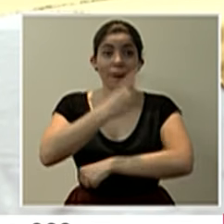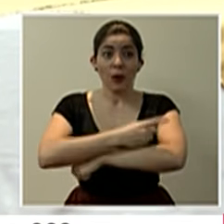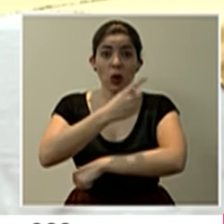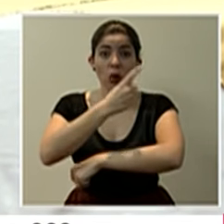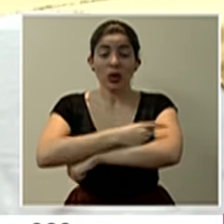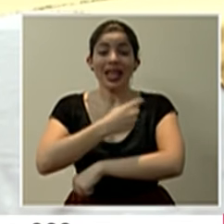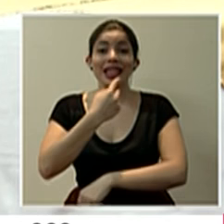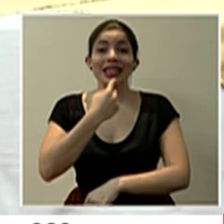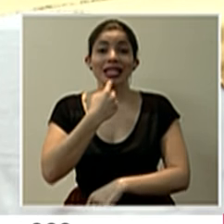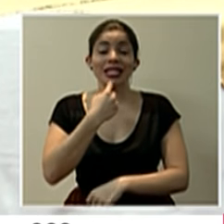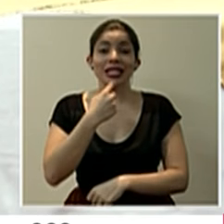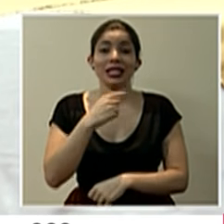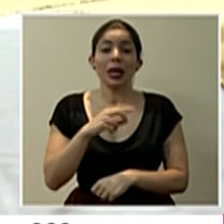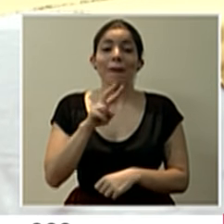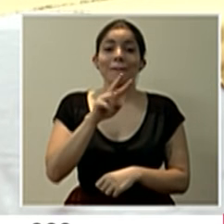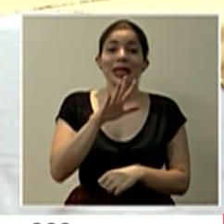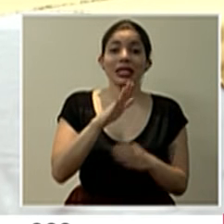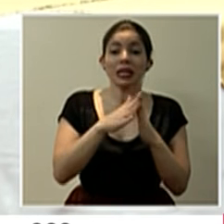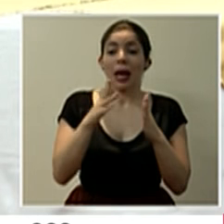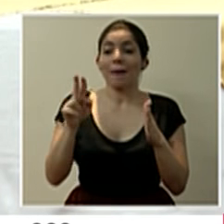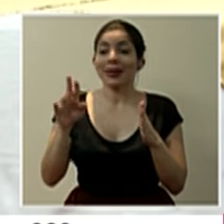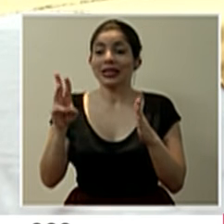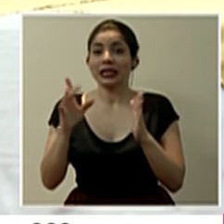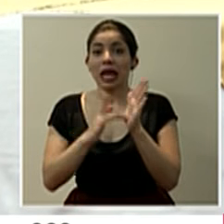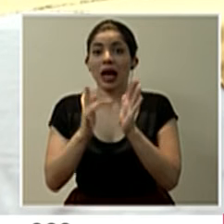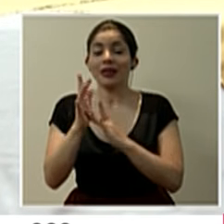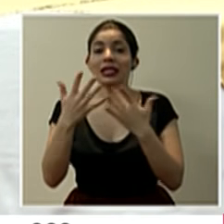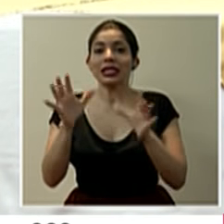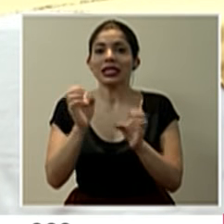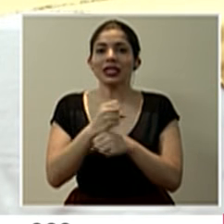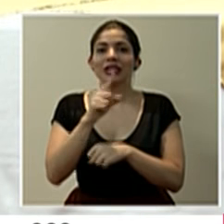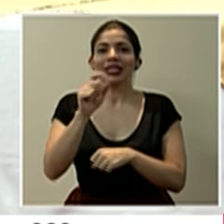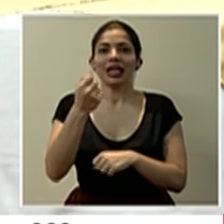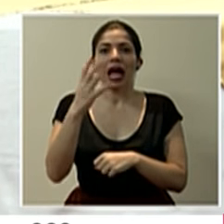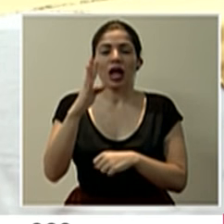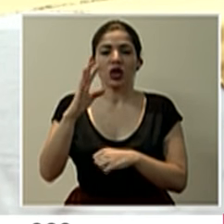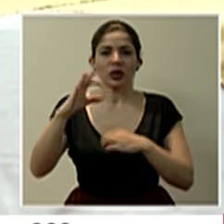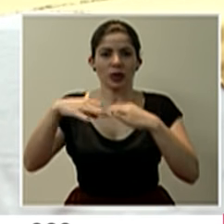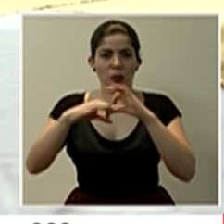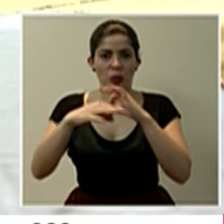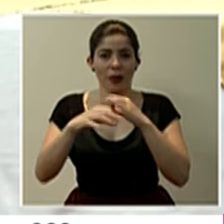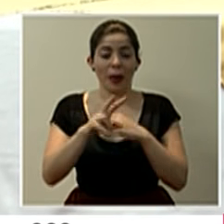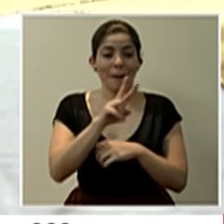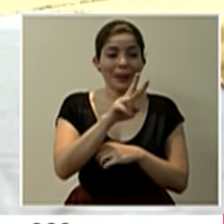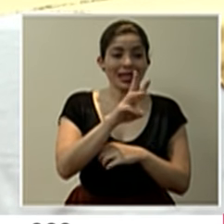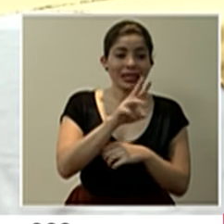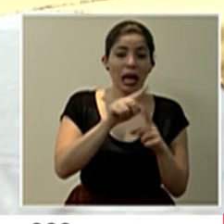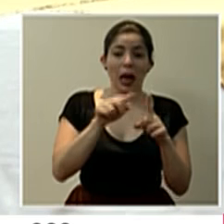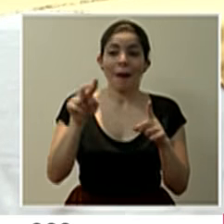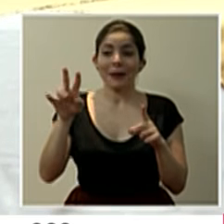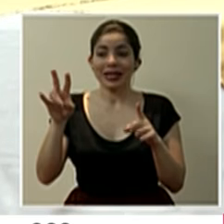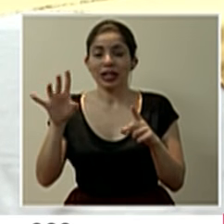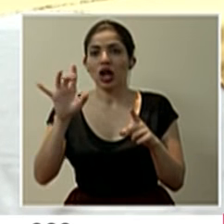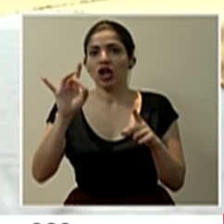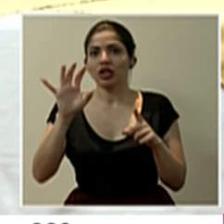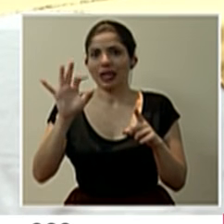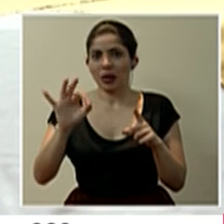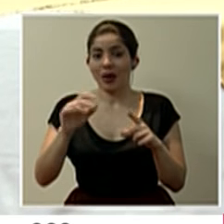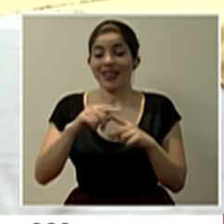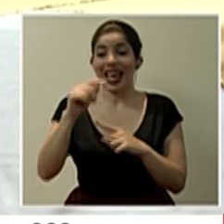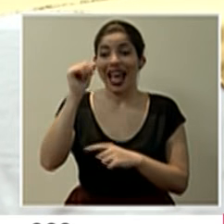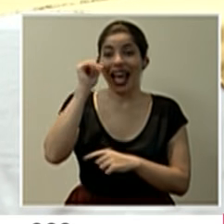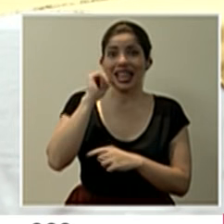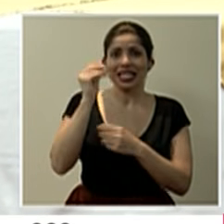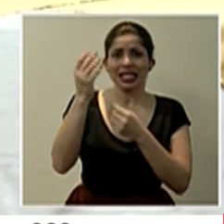que del 25 al 26 de abril se hicieron 114 pruebas, del 26 al 27 se hicieron 89 y ayer se